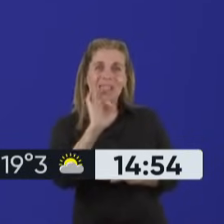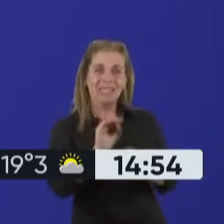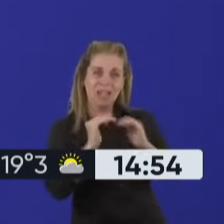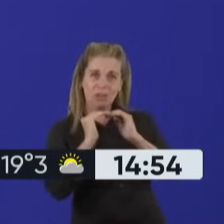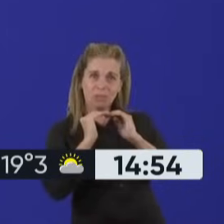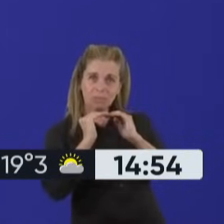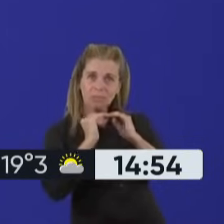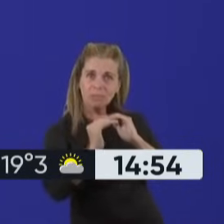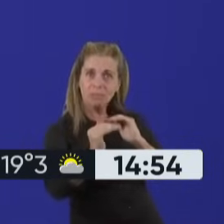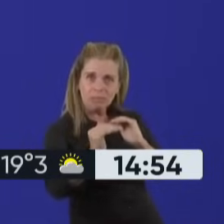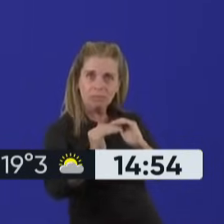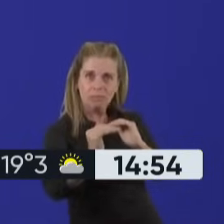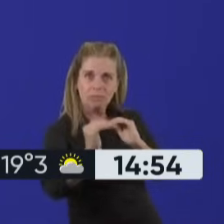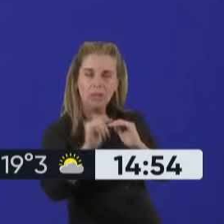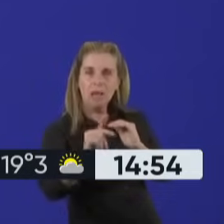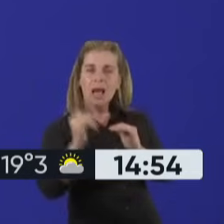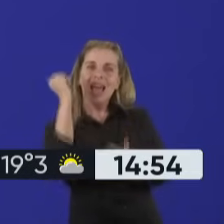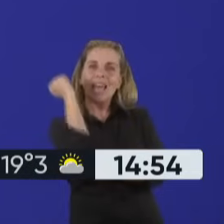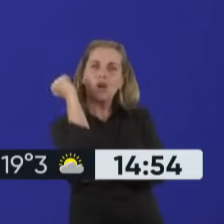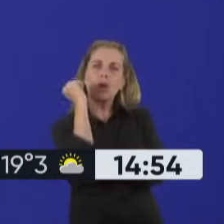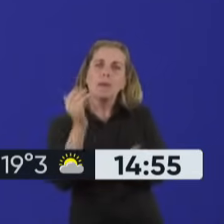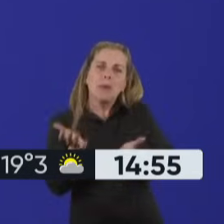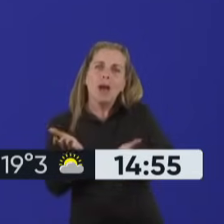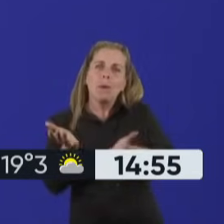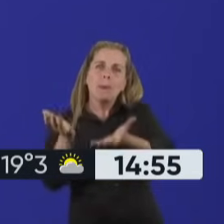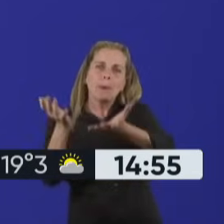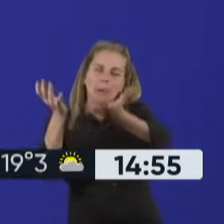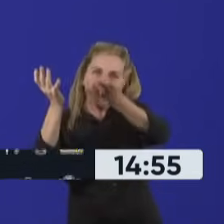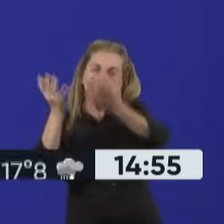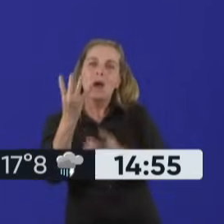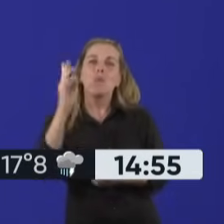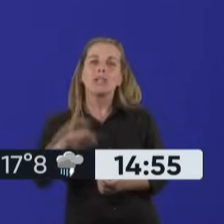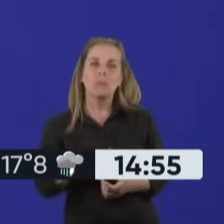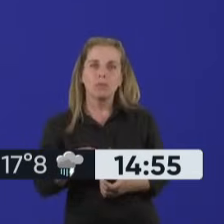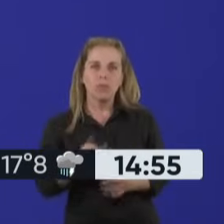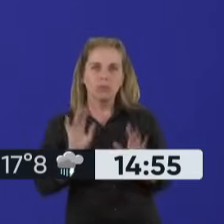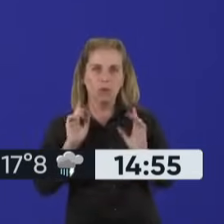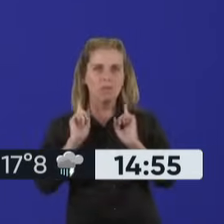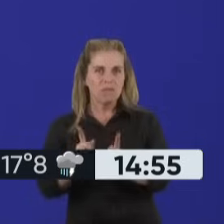podría crecer de manera sistemática al 4%.